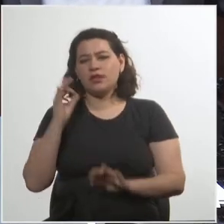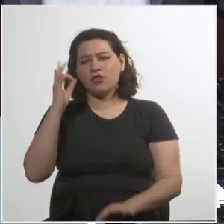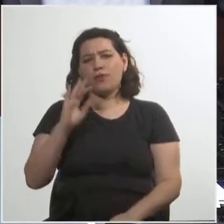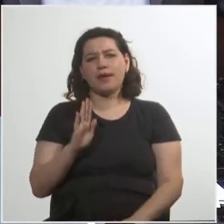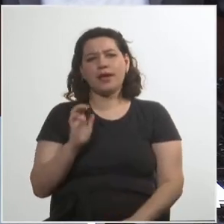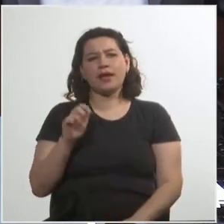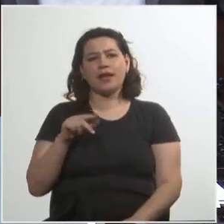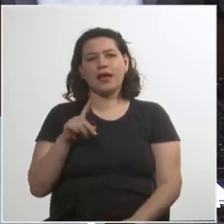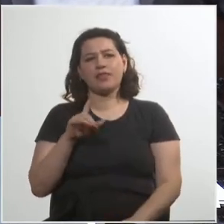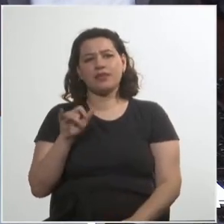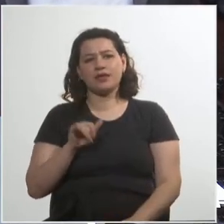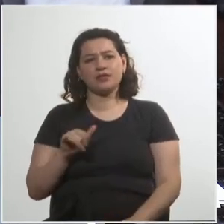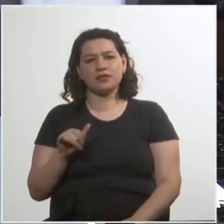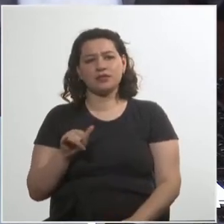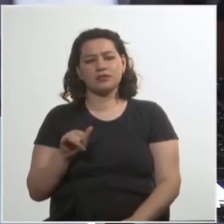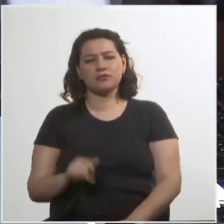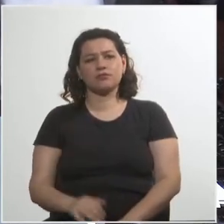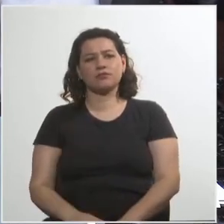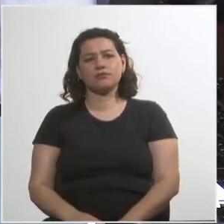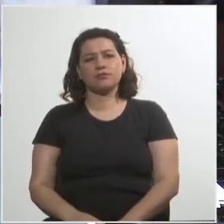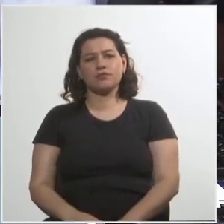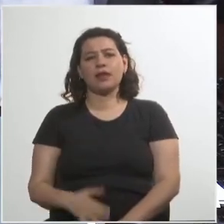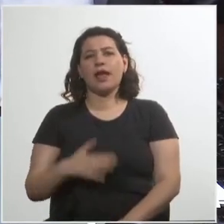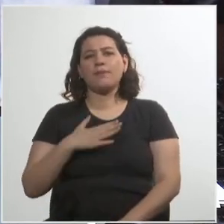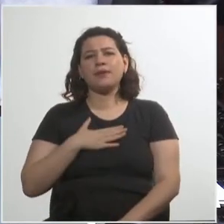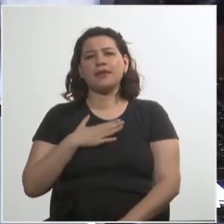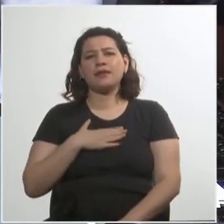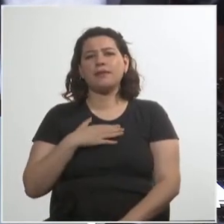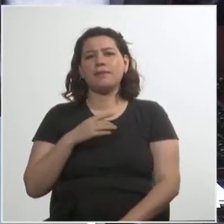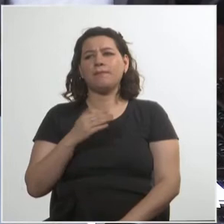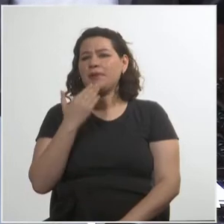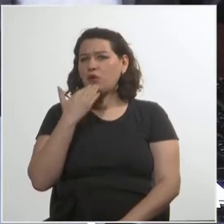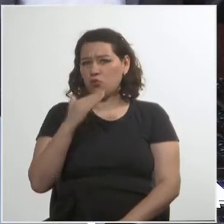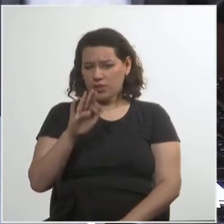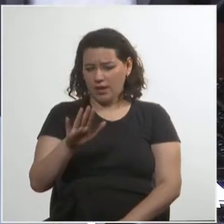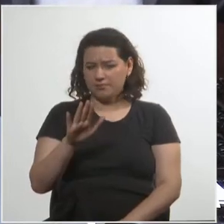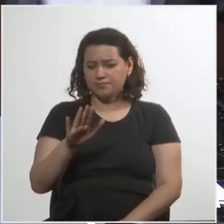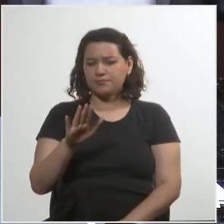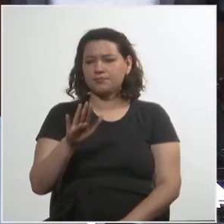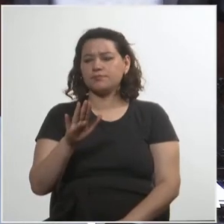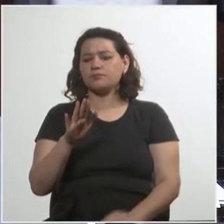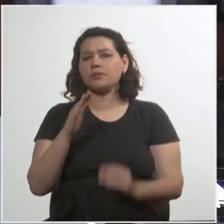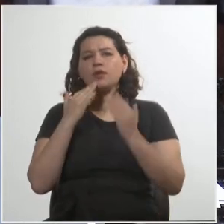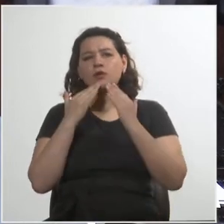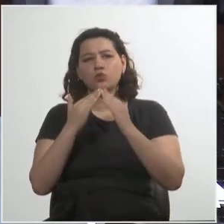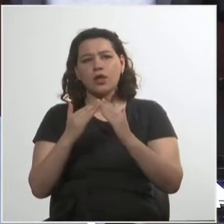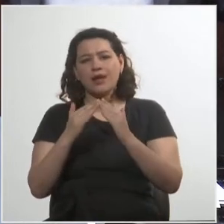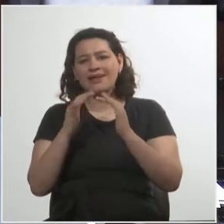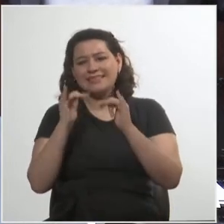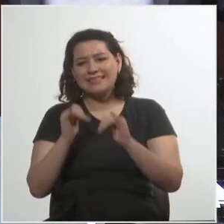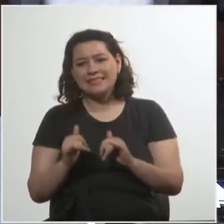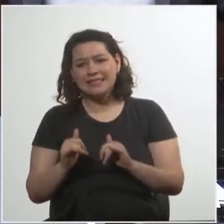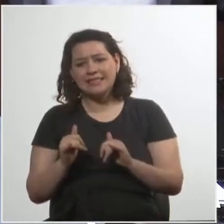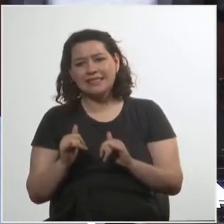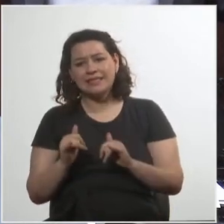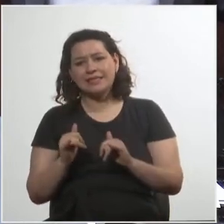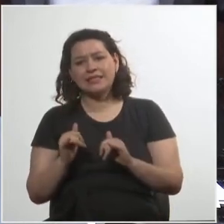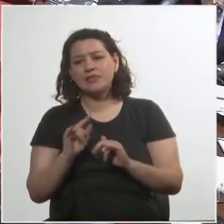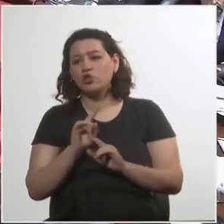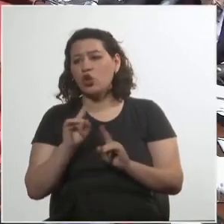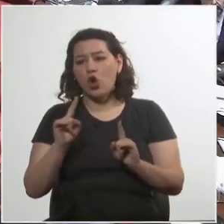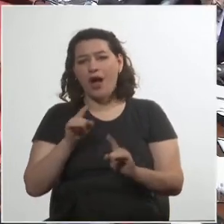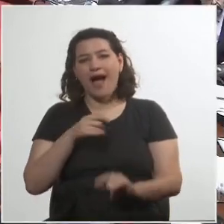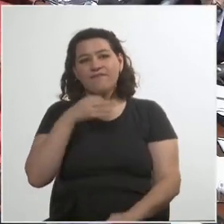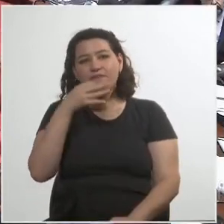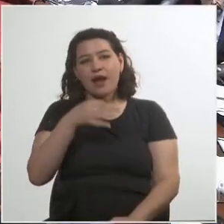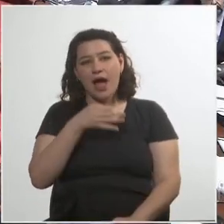penales porque a mí la pregunta que haría es la siguiente si no se piensa hacer uso de la